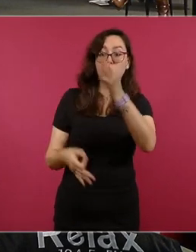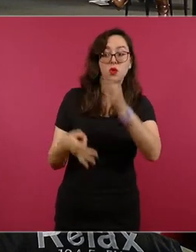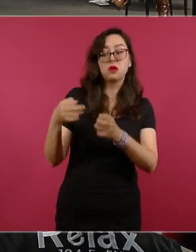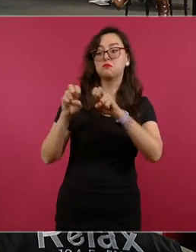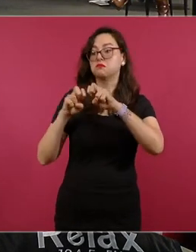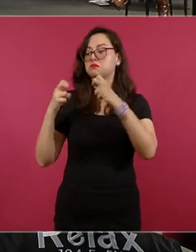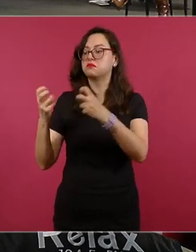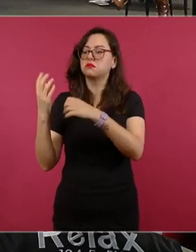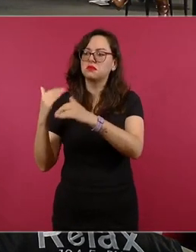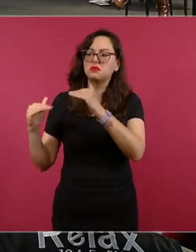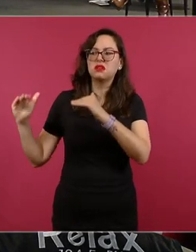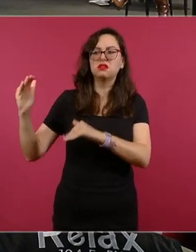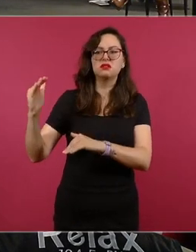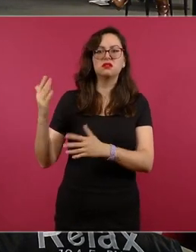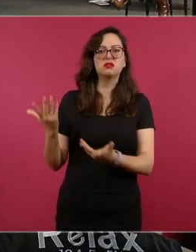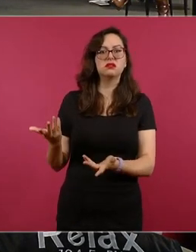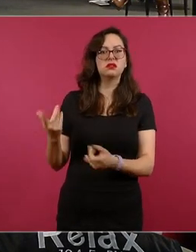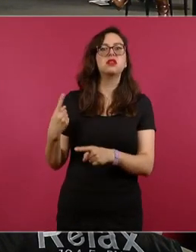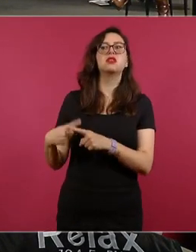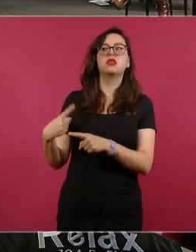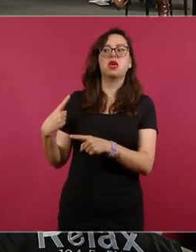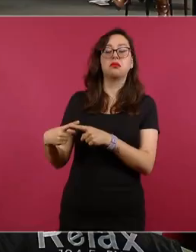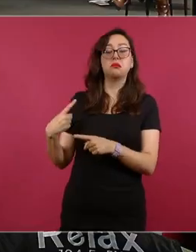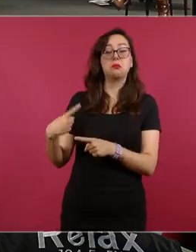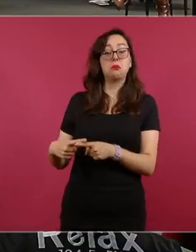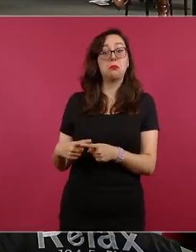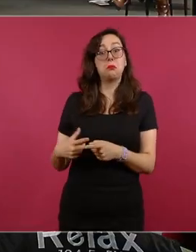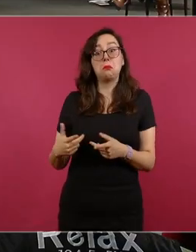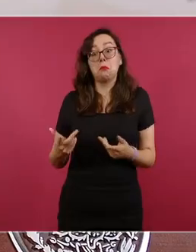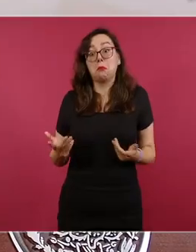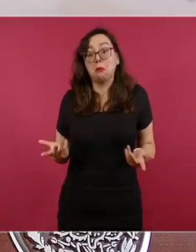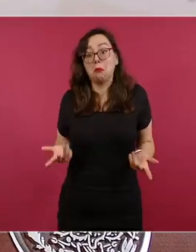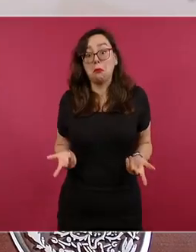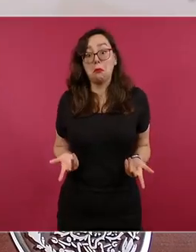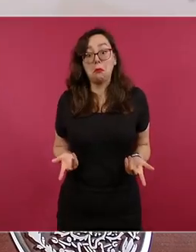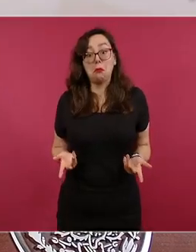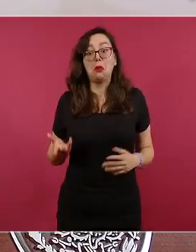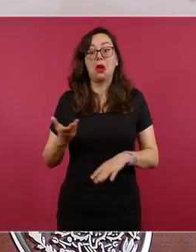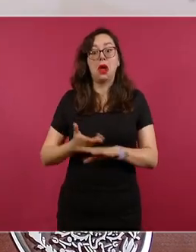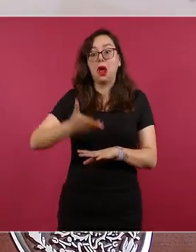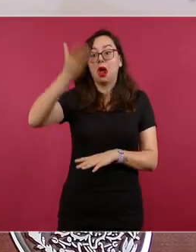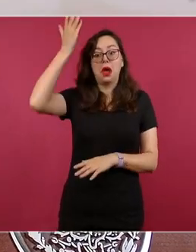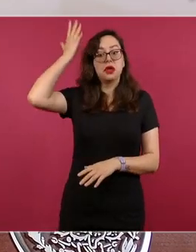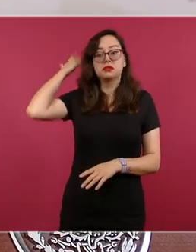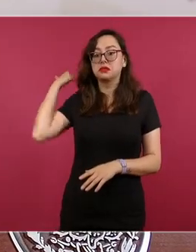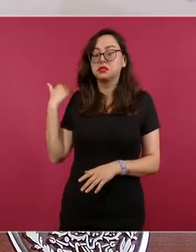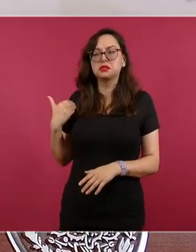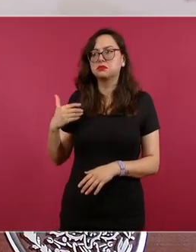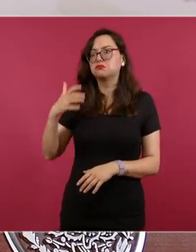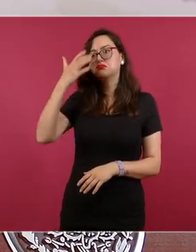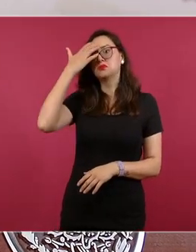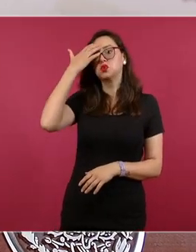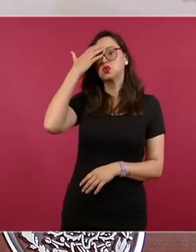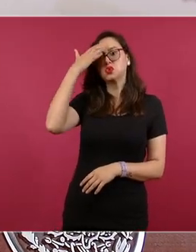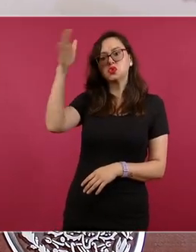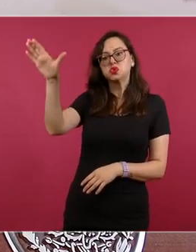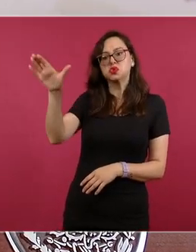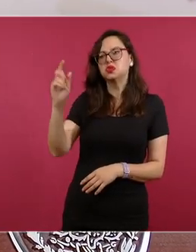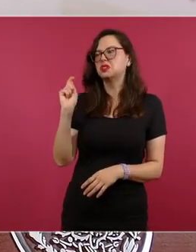no se sabía quién eran los ministros,